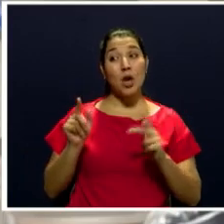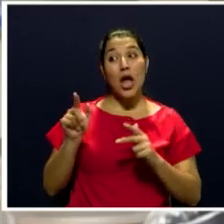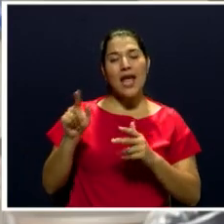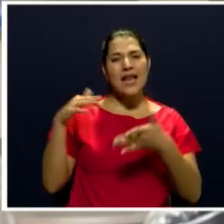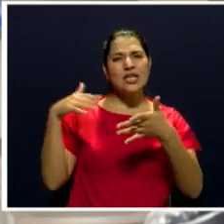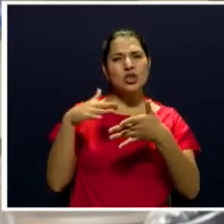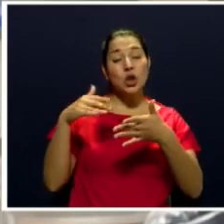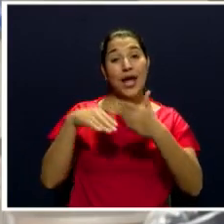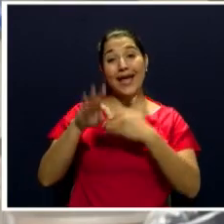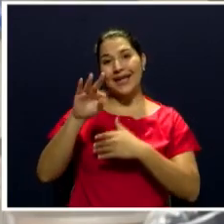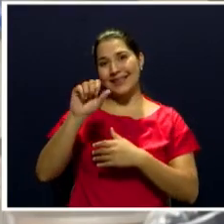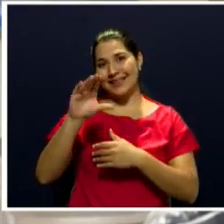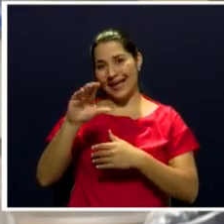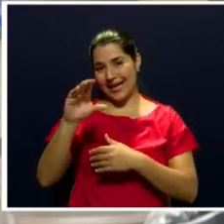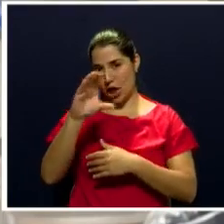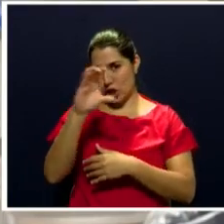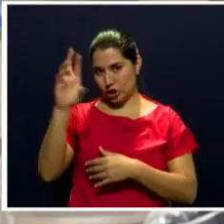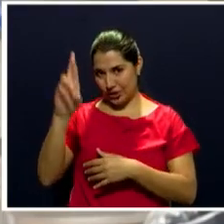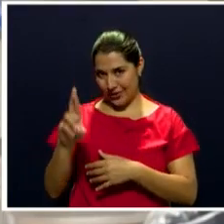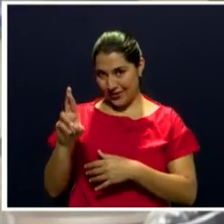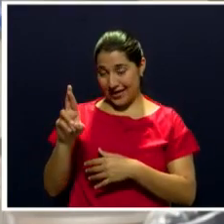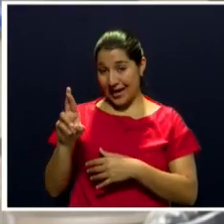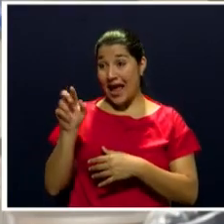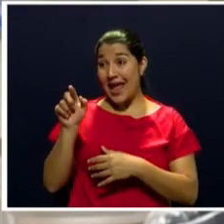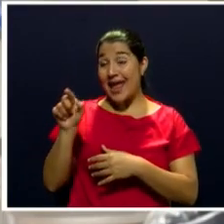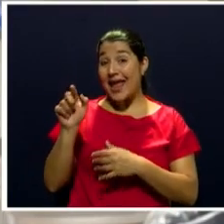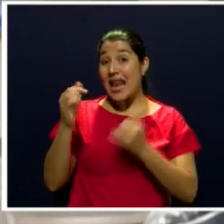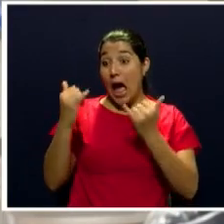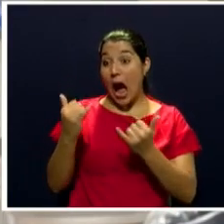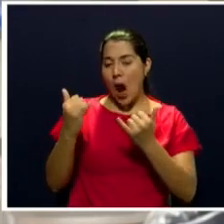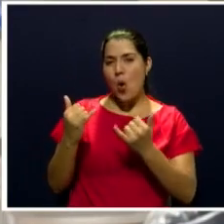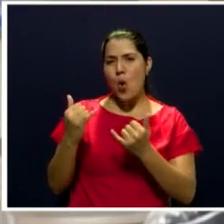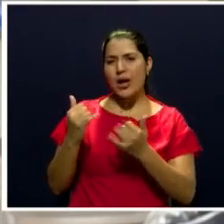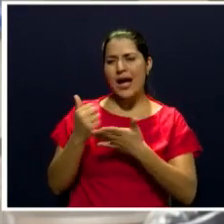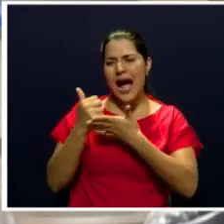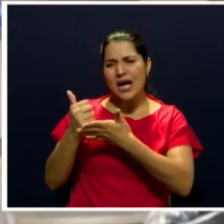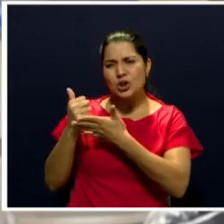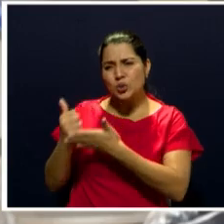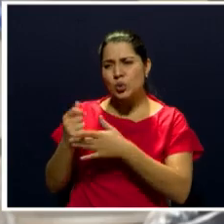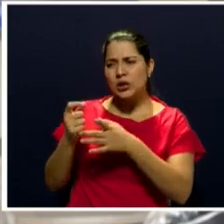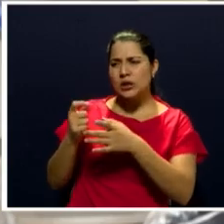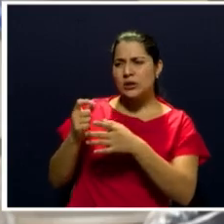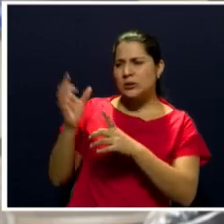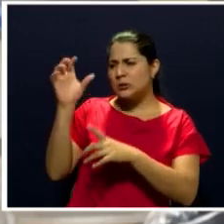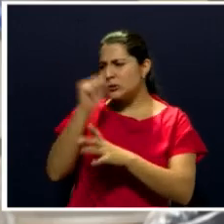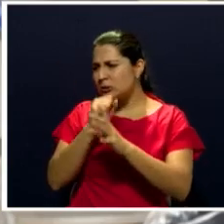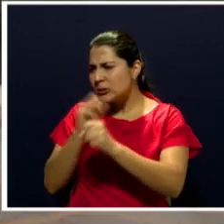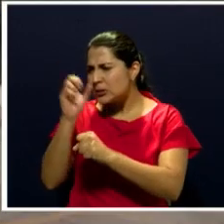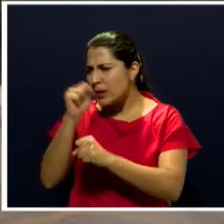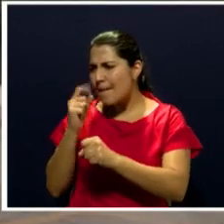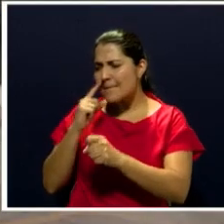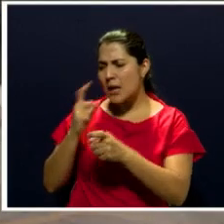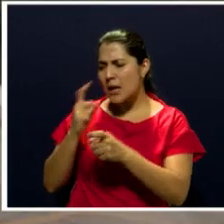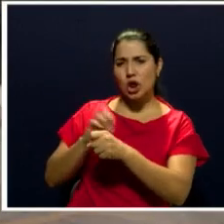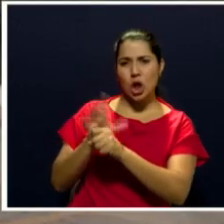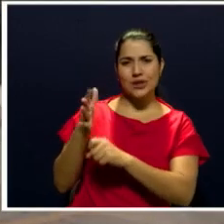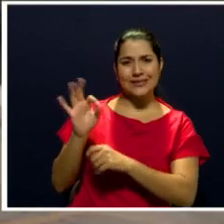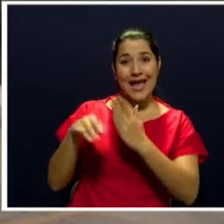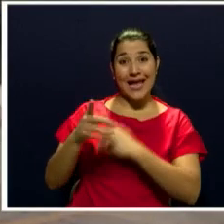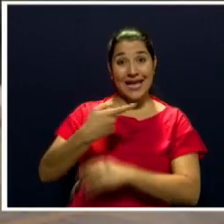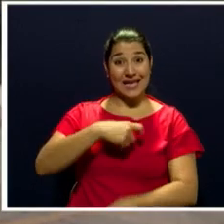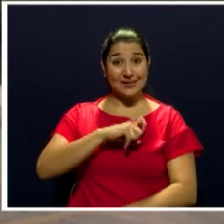del Tecnológico de Costa Rica y hoy es uno de los miles de héroes que ayudan a combatir el COVID-19 en España, uno de los países